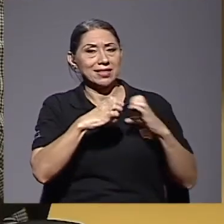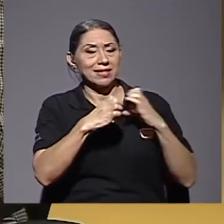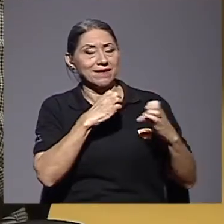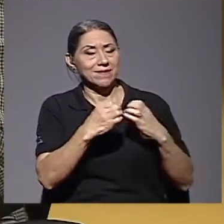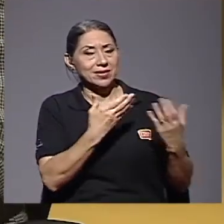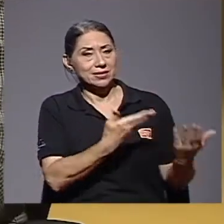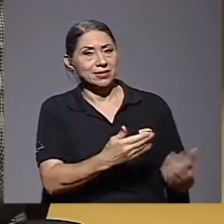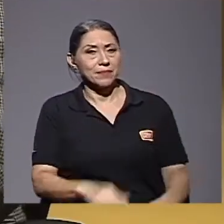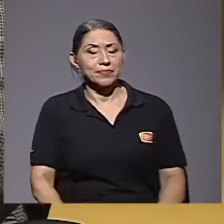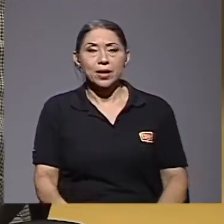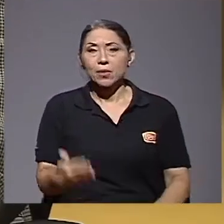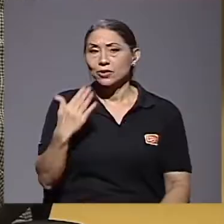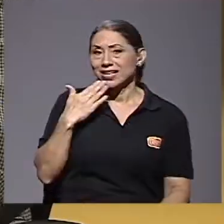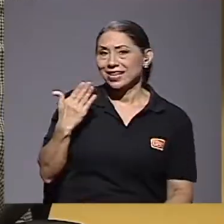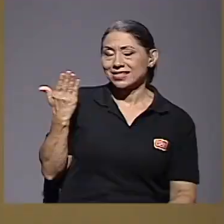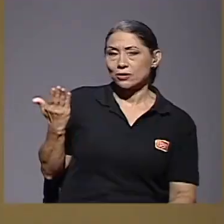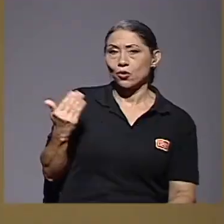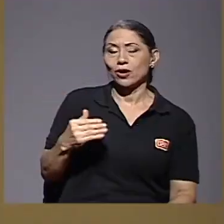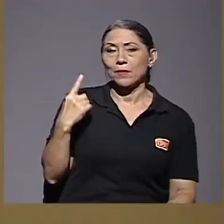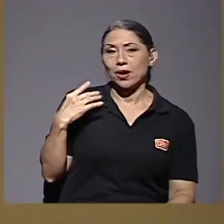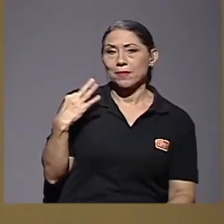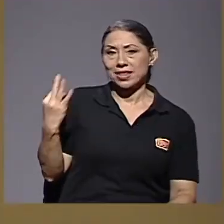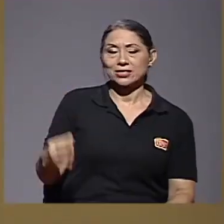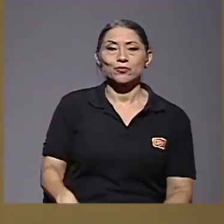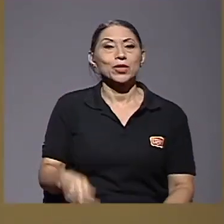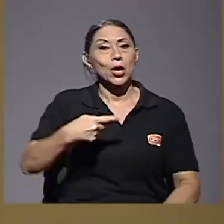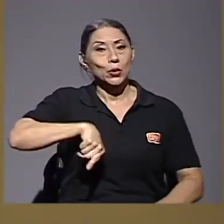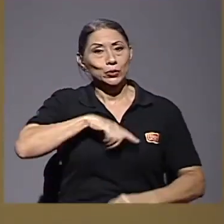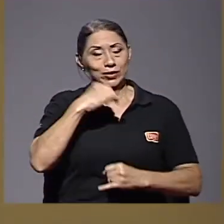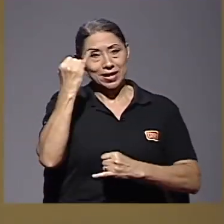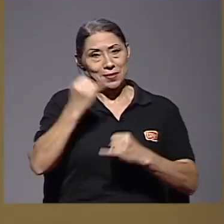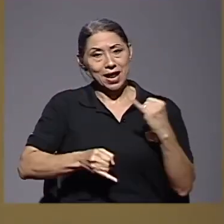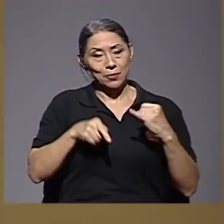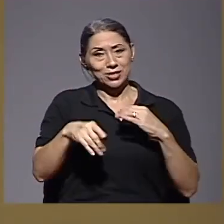Ali. Muchas gracias, don Jorge, por la invitación. Y nosotros terminamos